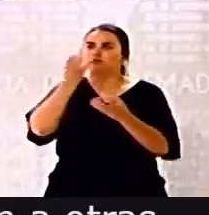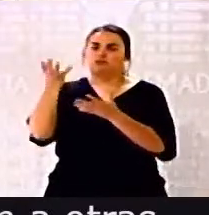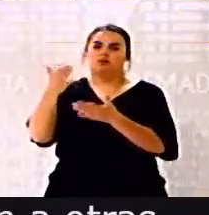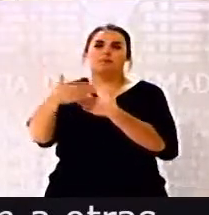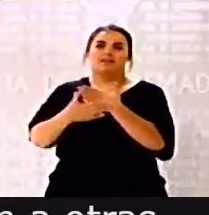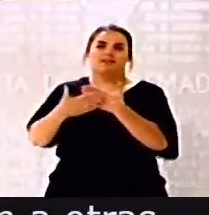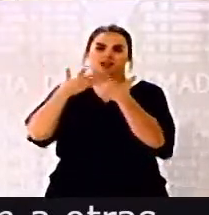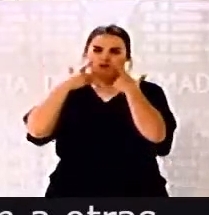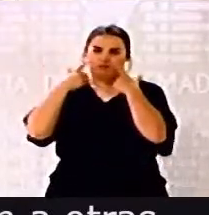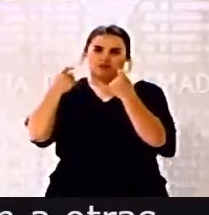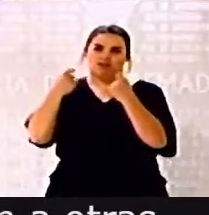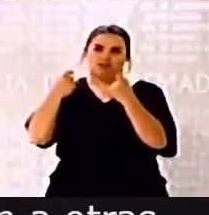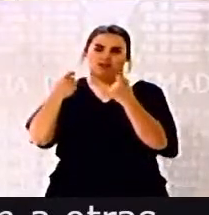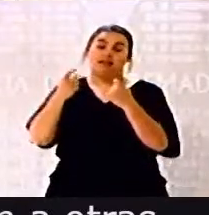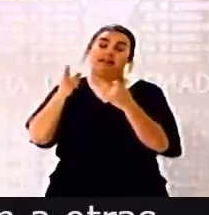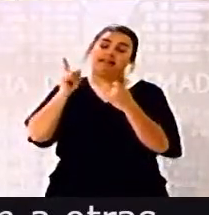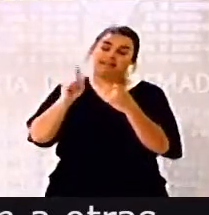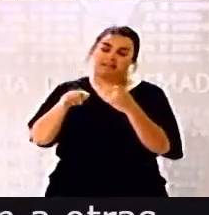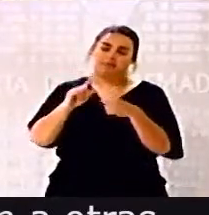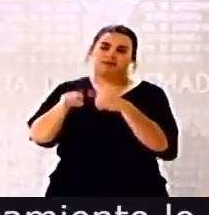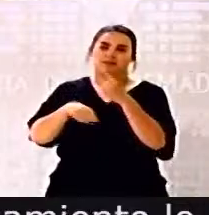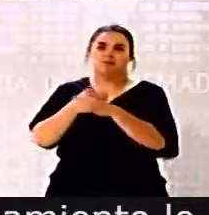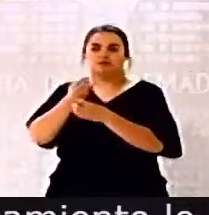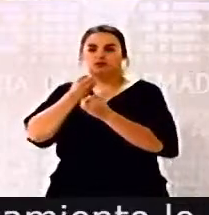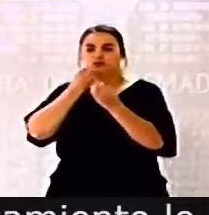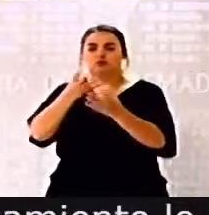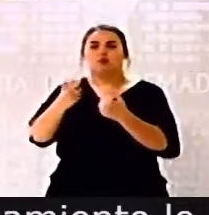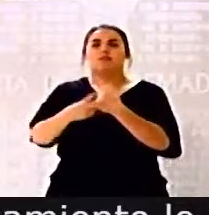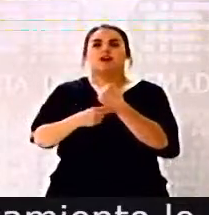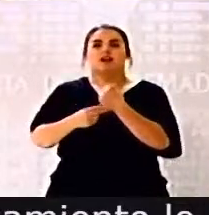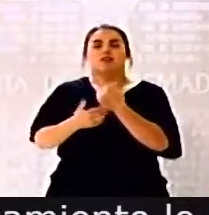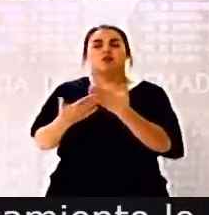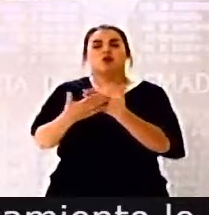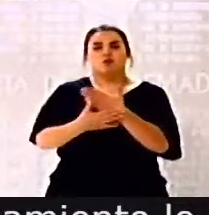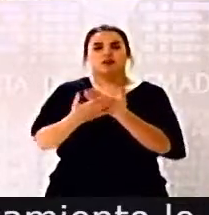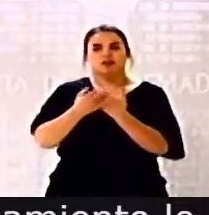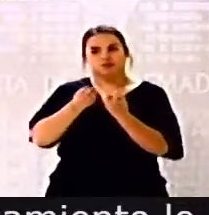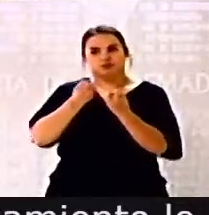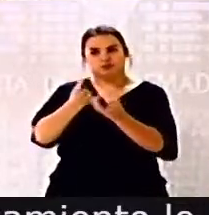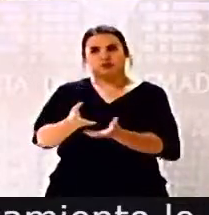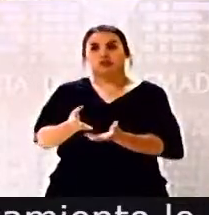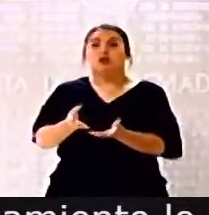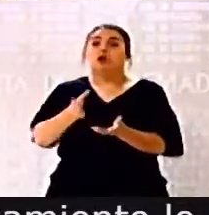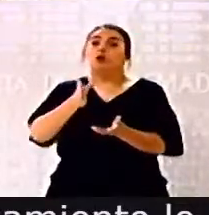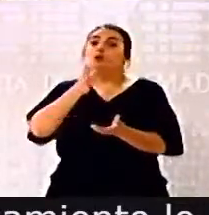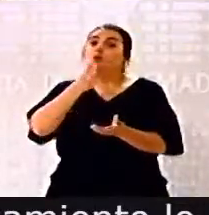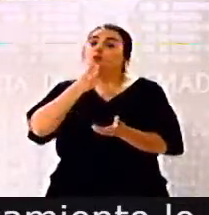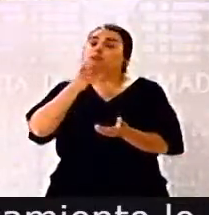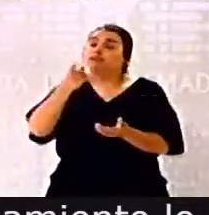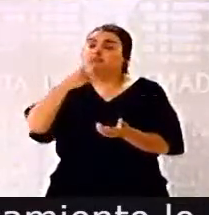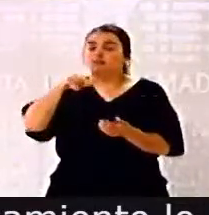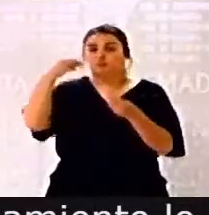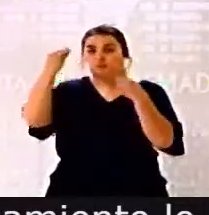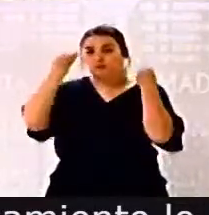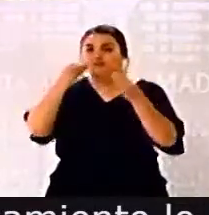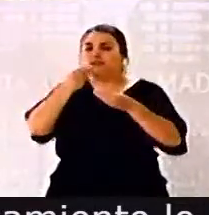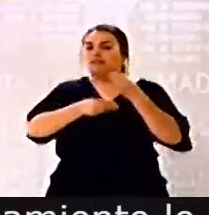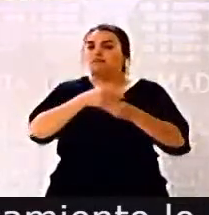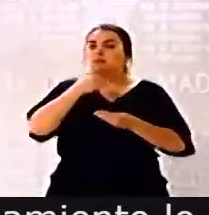Ministerio de Sanidad y también procederemos a comunicárselo a la delegación del Gobierno por si estiman oportuno que tengamos que hacer